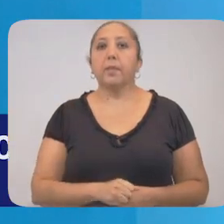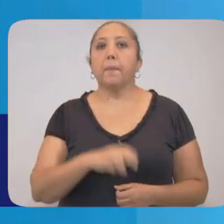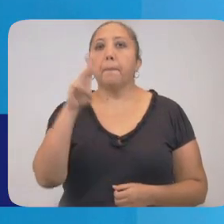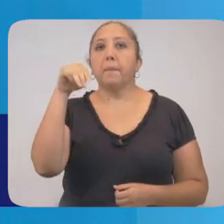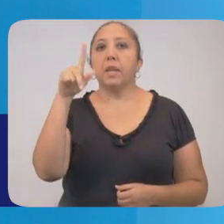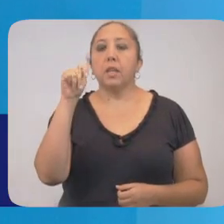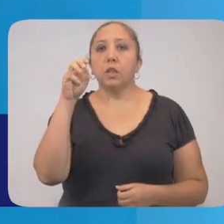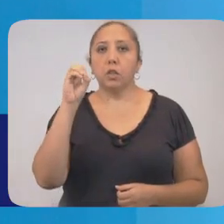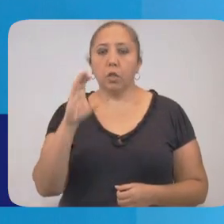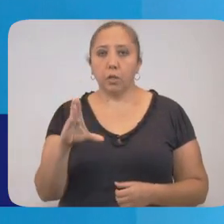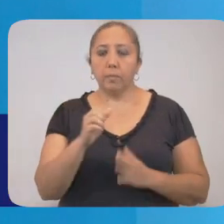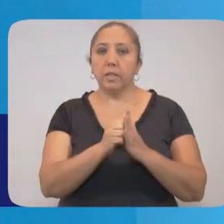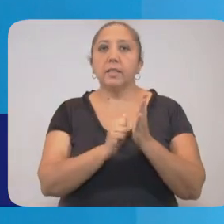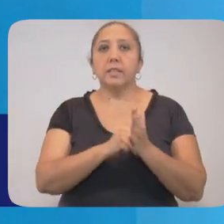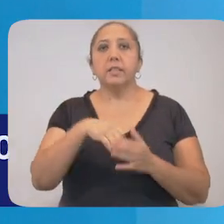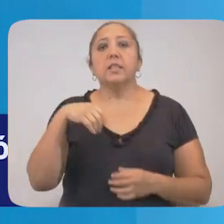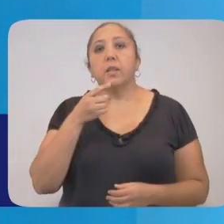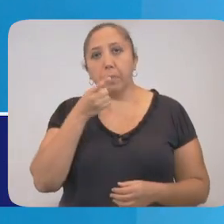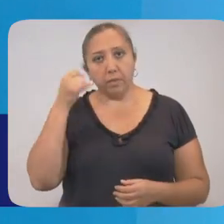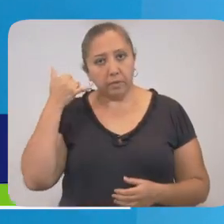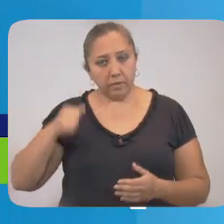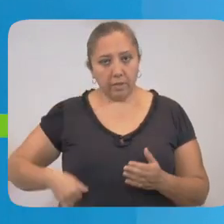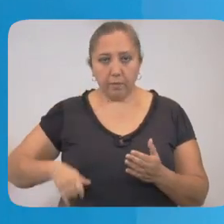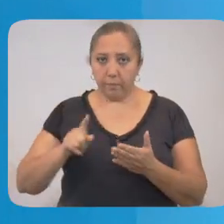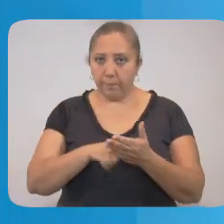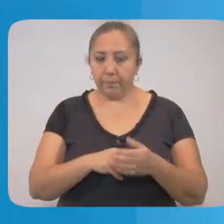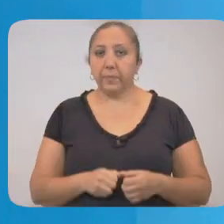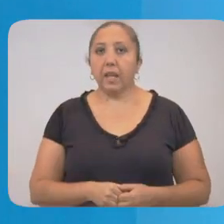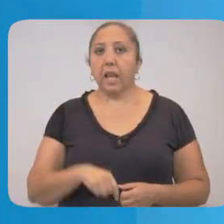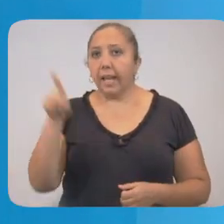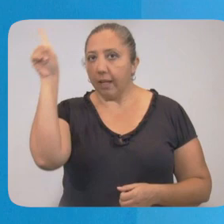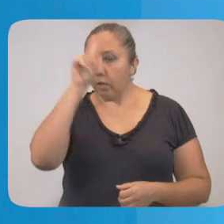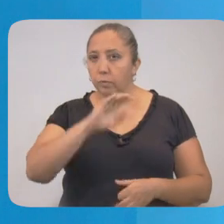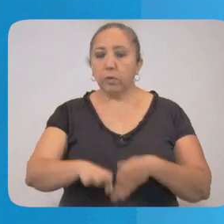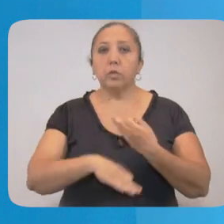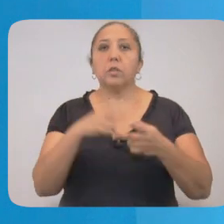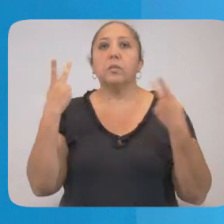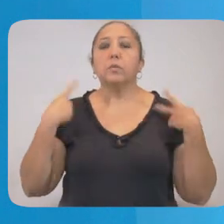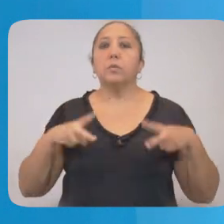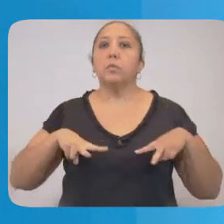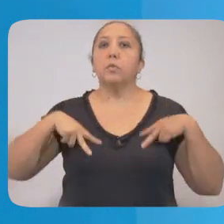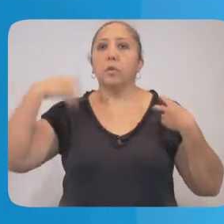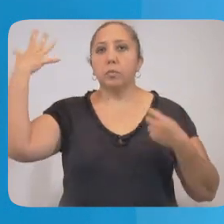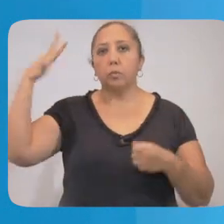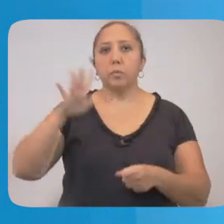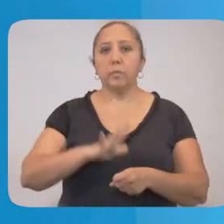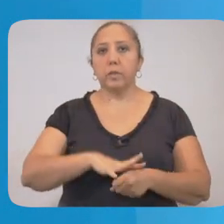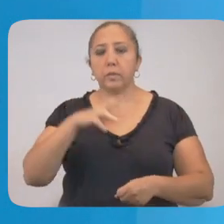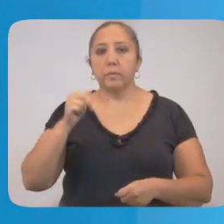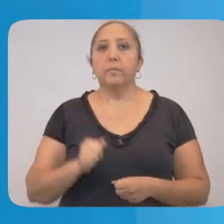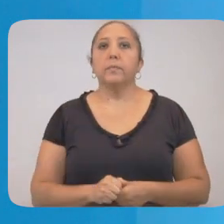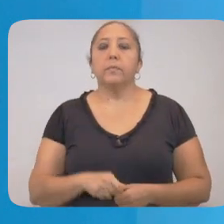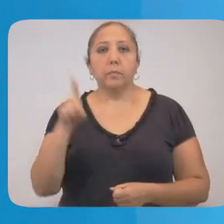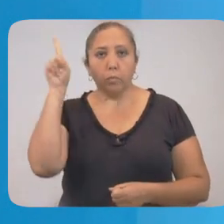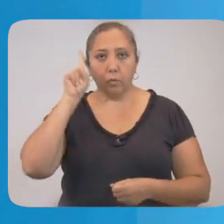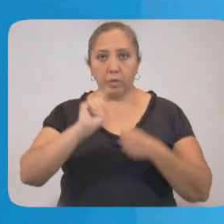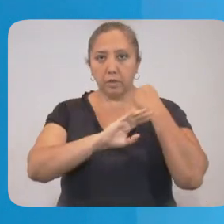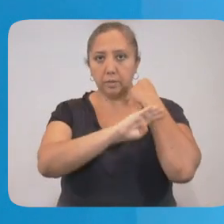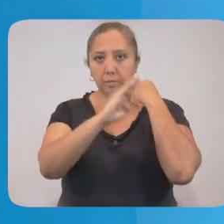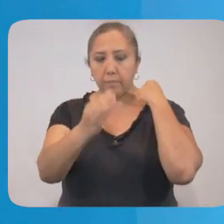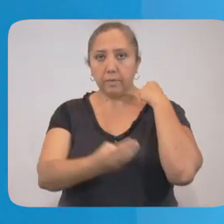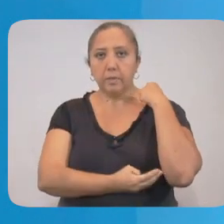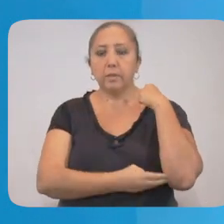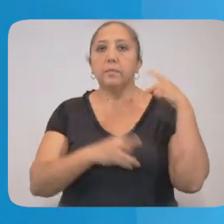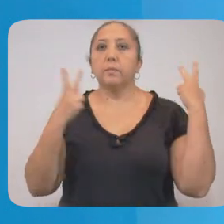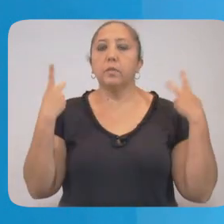aplicación Meditoc para los sistemas Android y Apple. Recomendamos a la población vulnerable como adultos mayores, mujeres